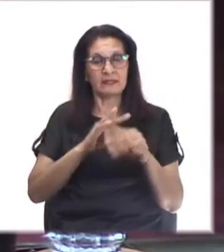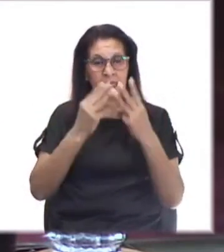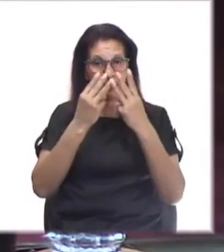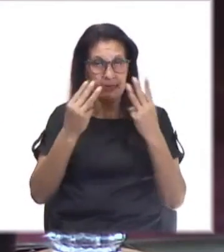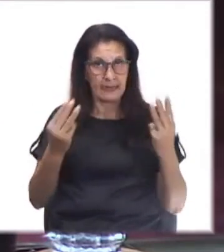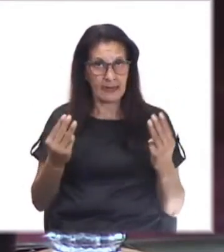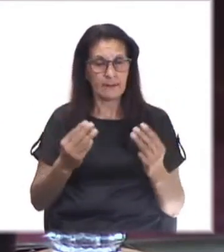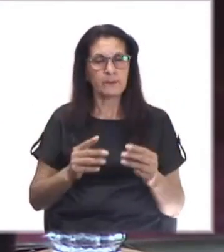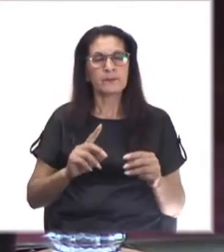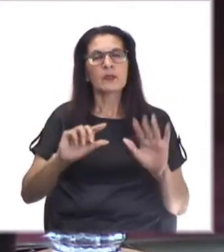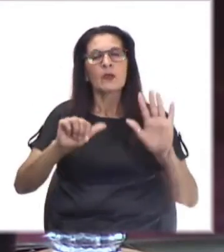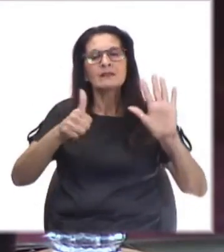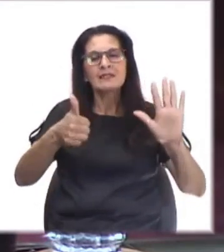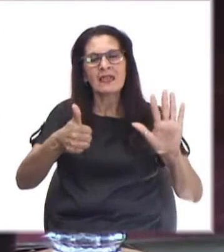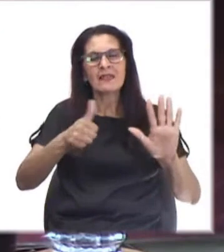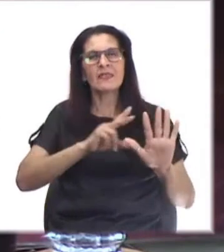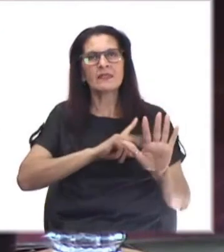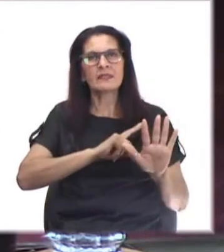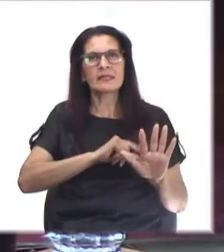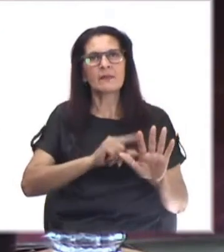un 6 de diciembre de